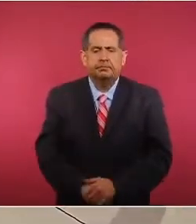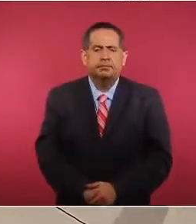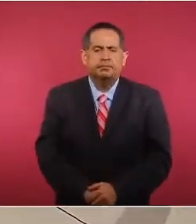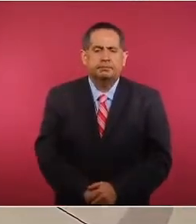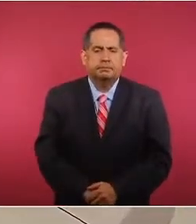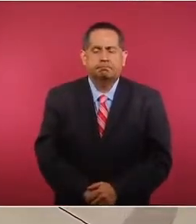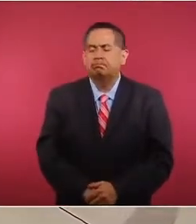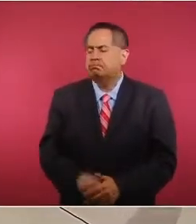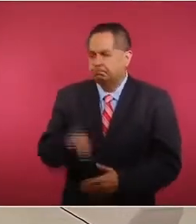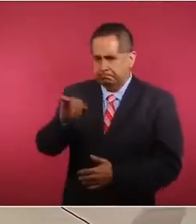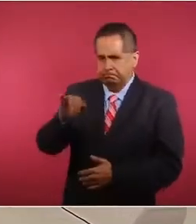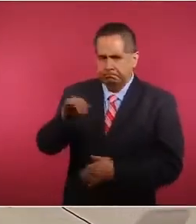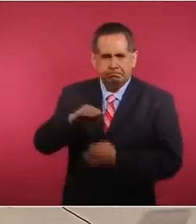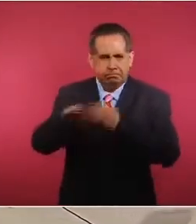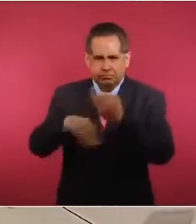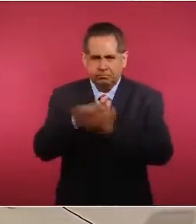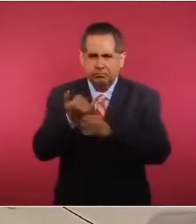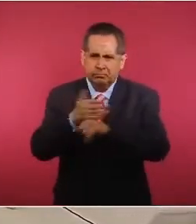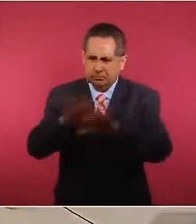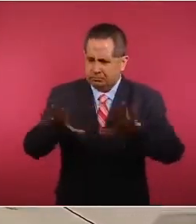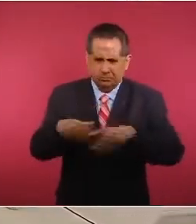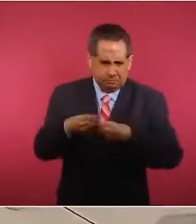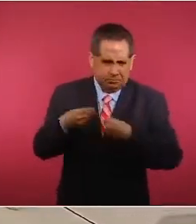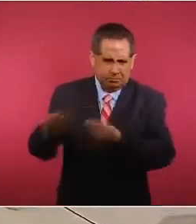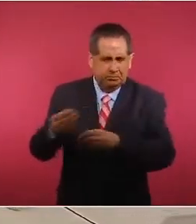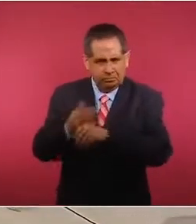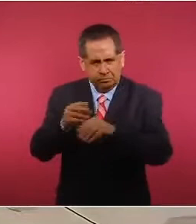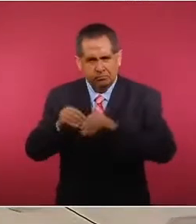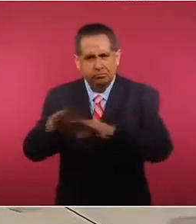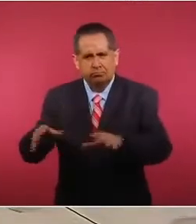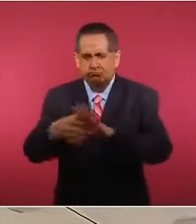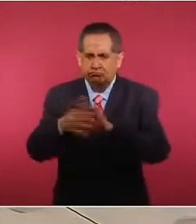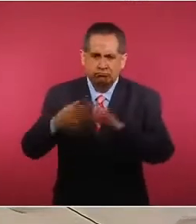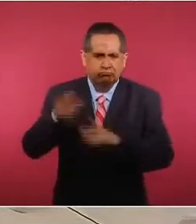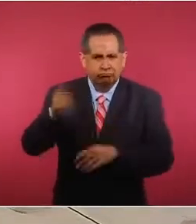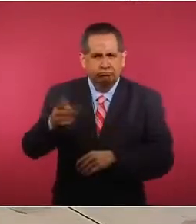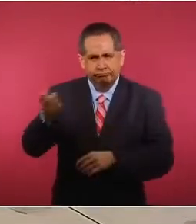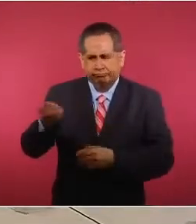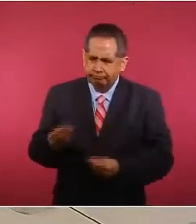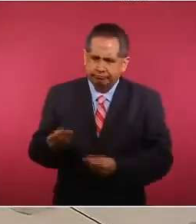Sí, toda la información. La instrucción es esa.